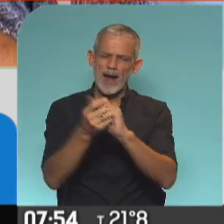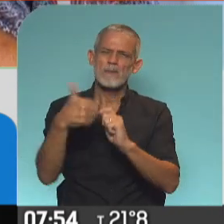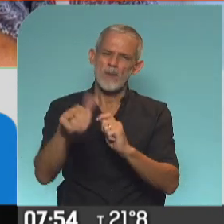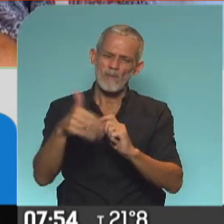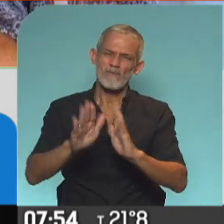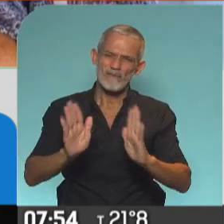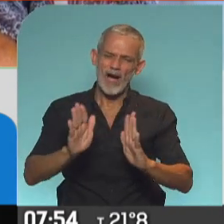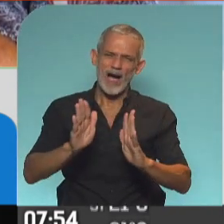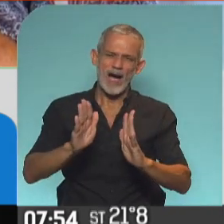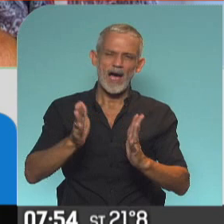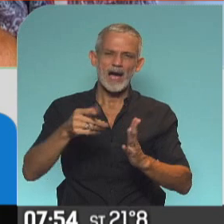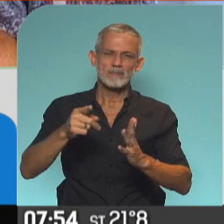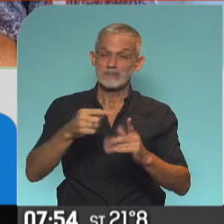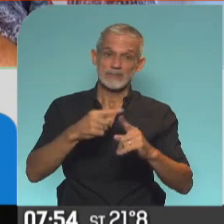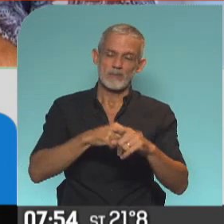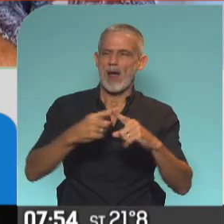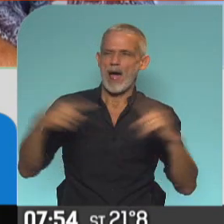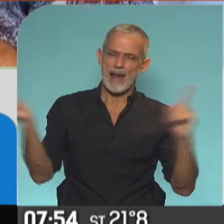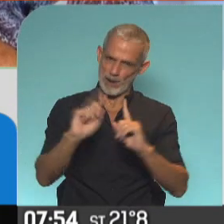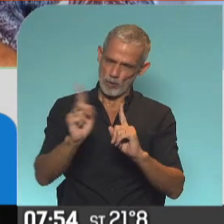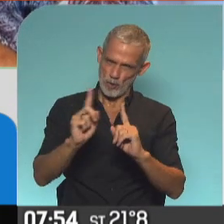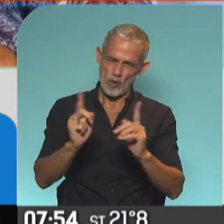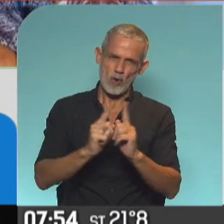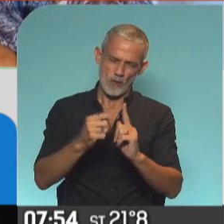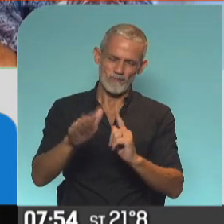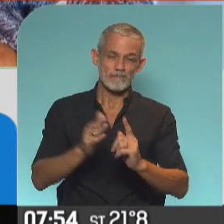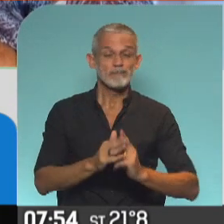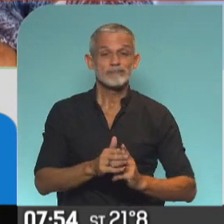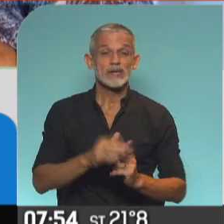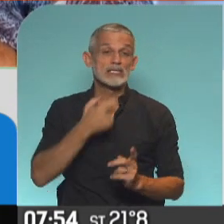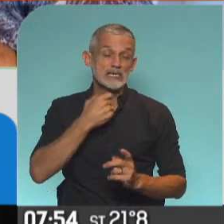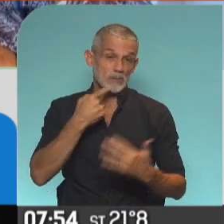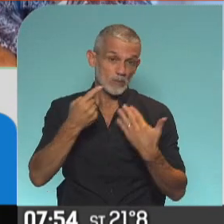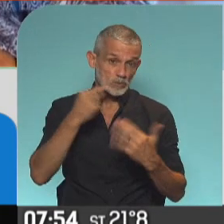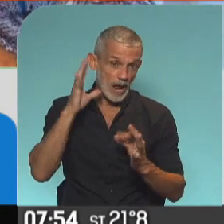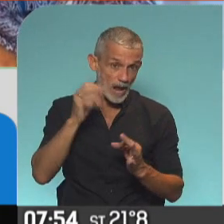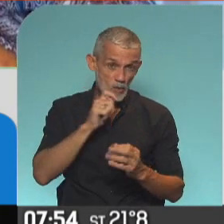modificación en no muy largo tiempo. Silvia, Julia, Dora Barranco las escucha.